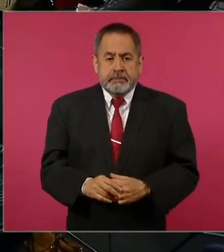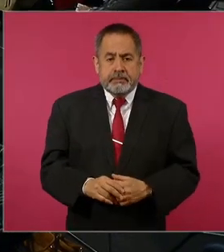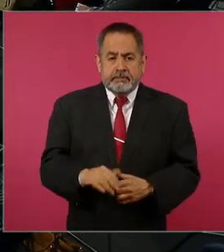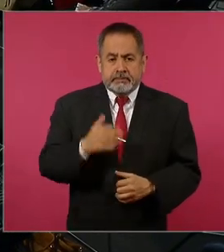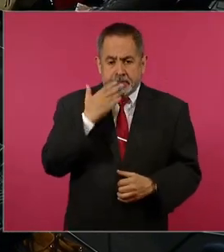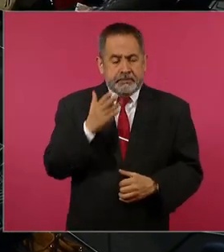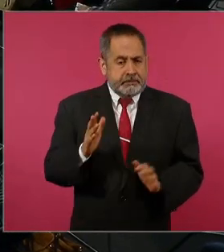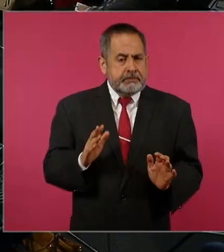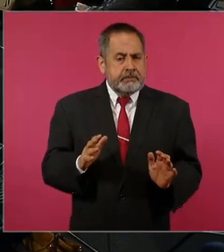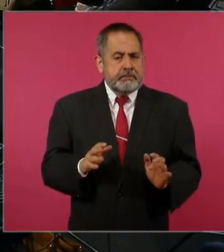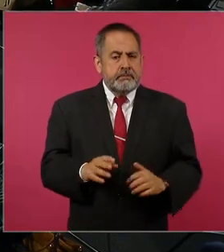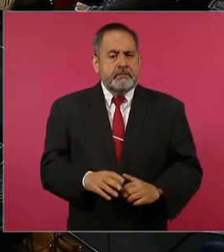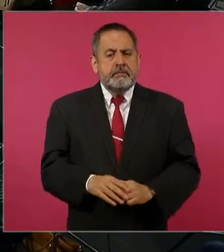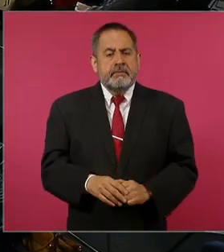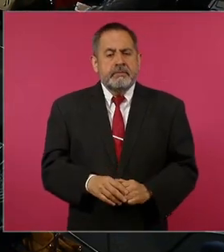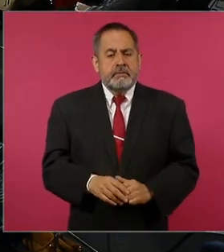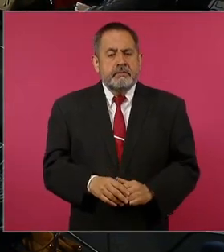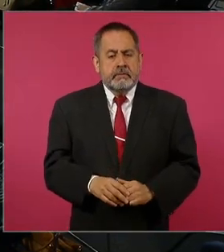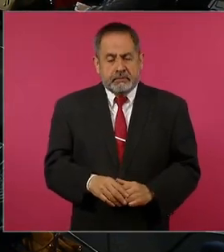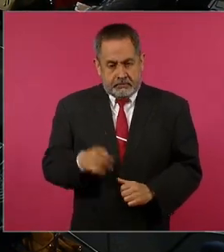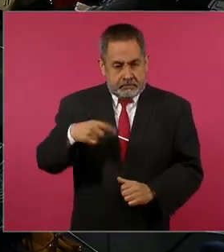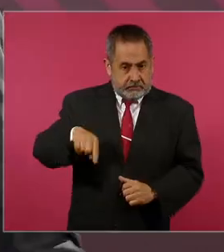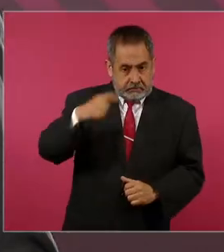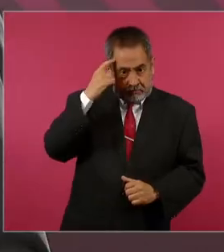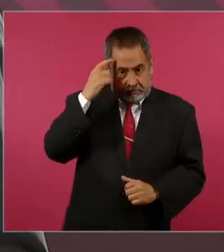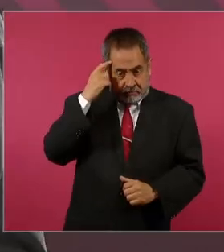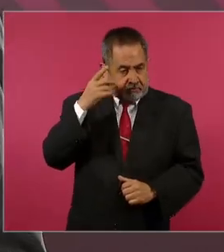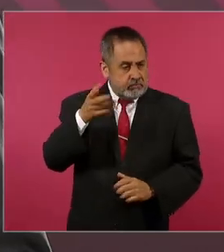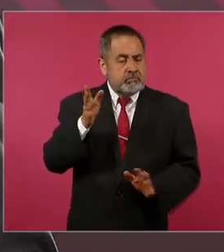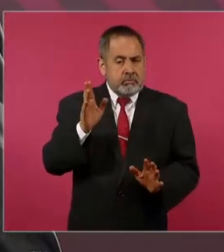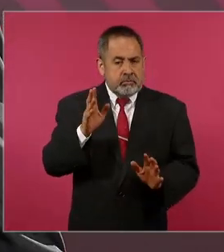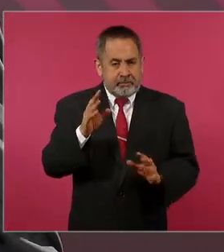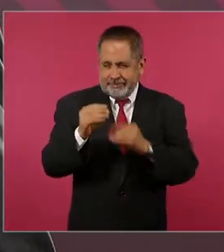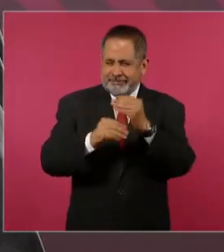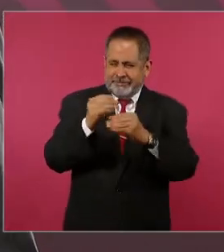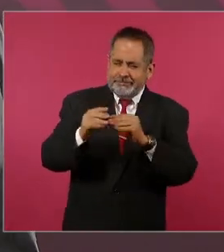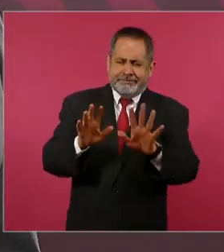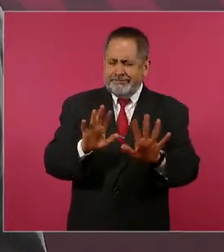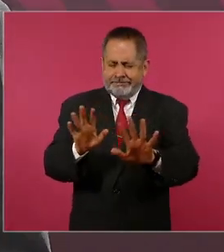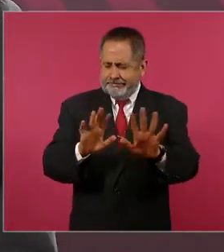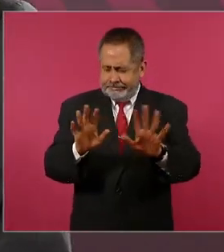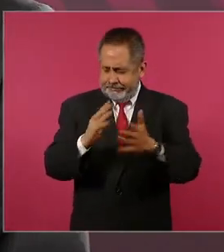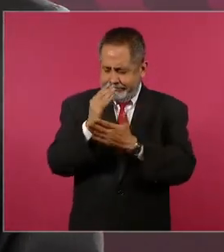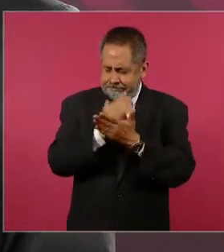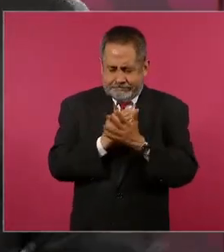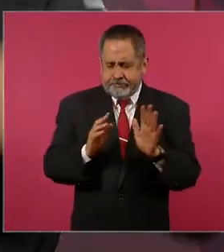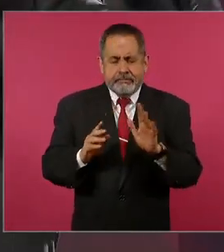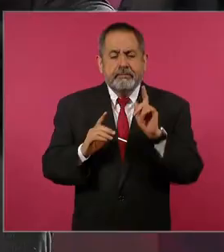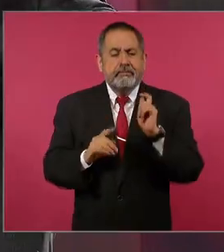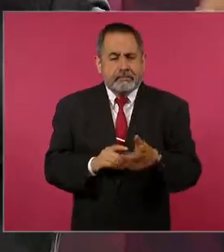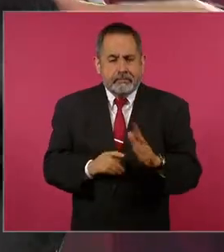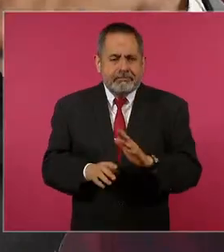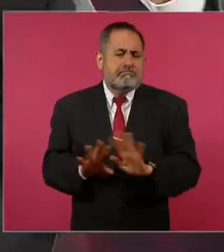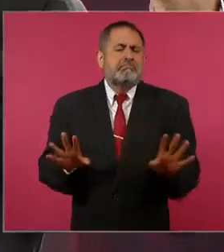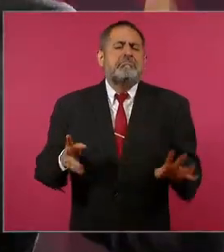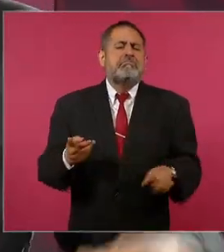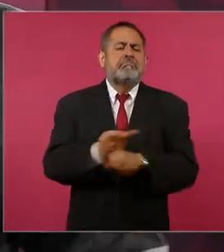no quiero tampoco que sea motivo esto de polémica, ¿no? Porque pues